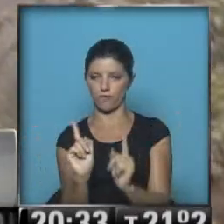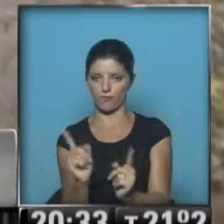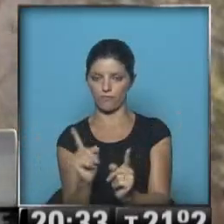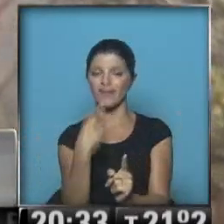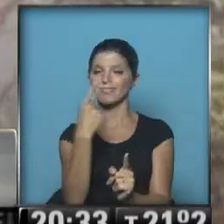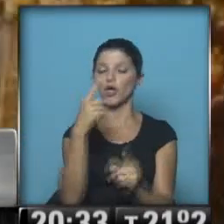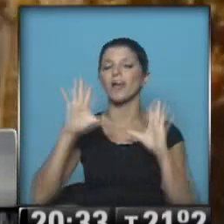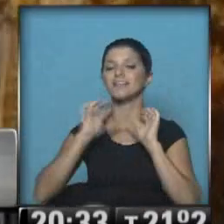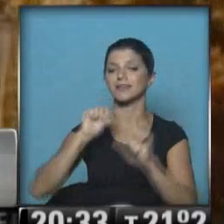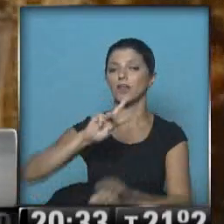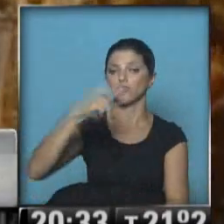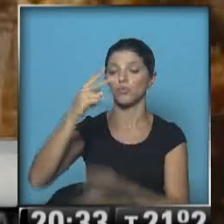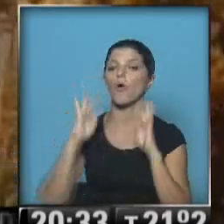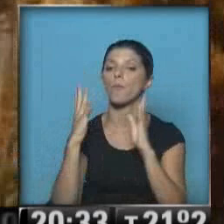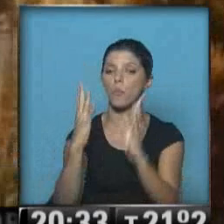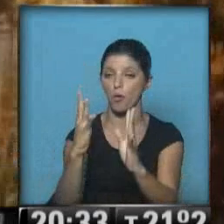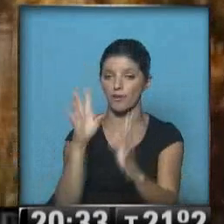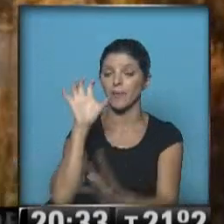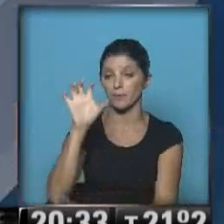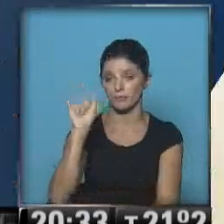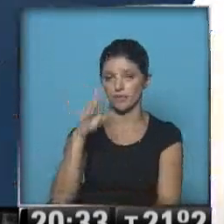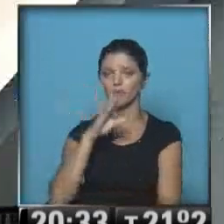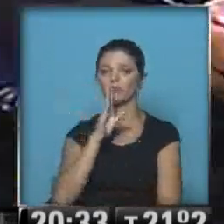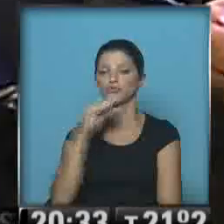la Subsecretaría de Bosques de la provincia patagónica.